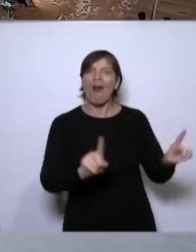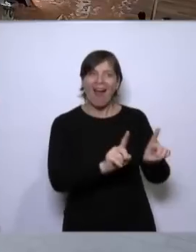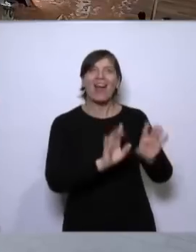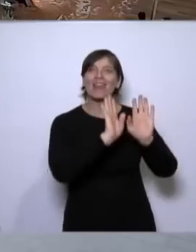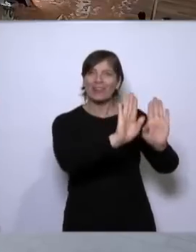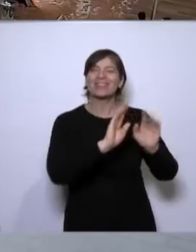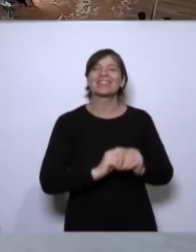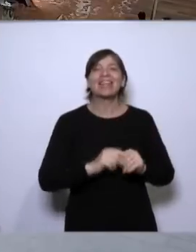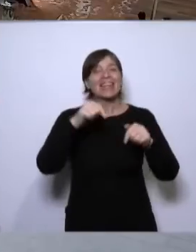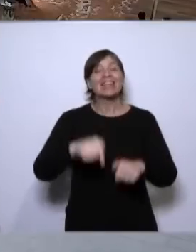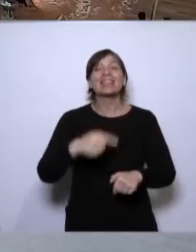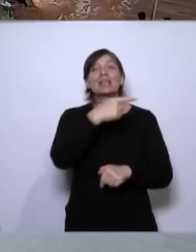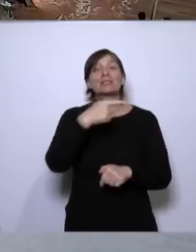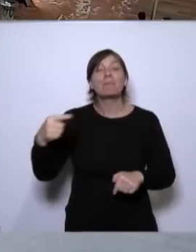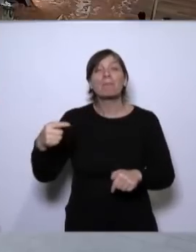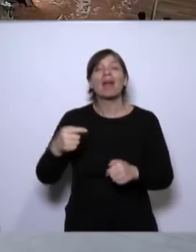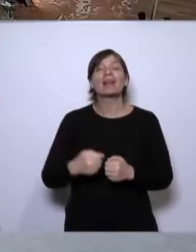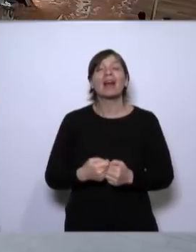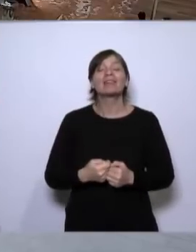Y lo hacemos en la semana en que